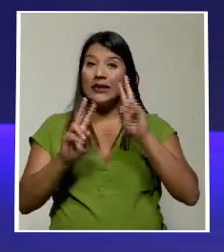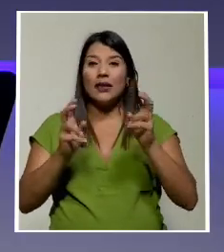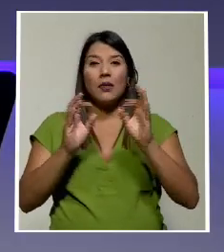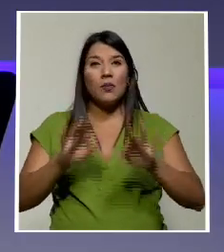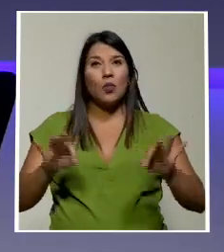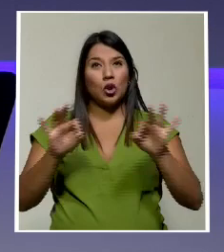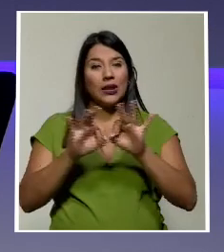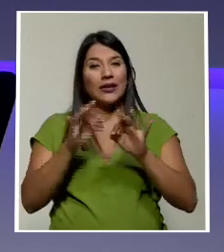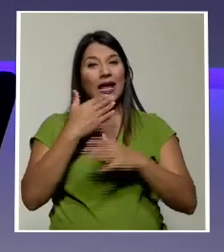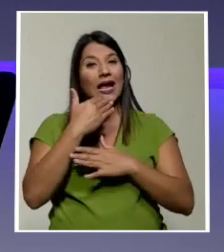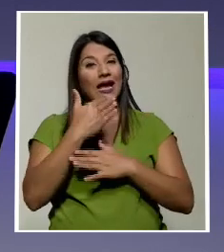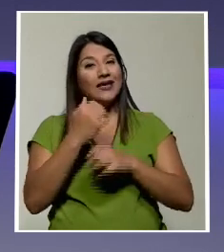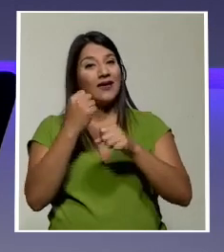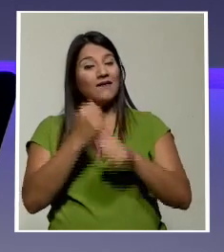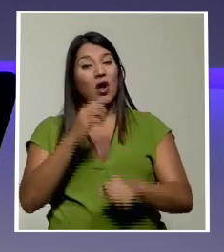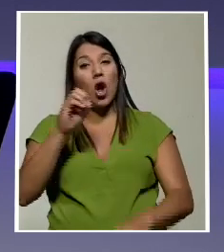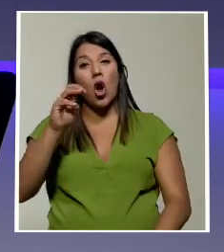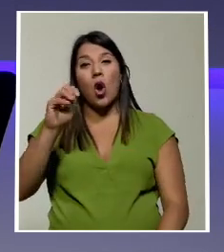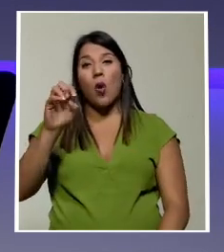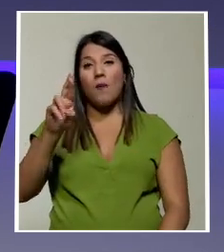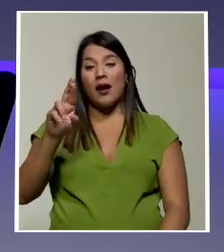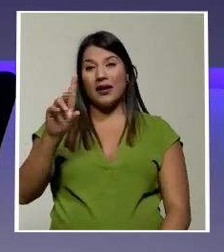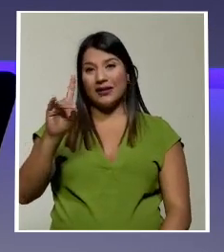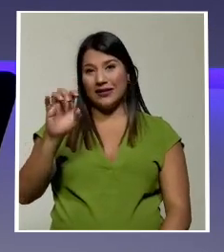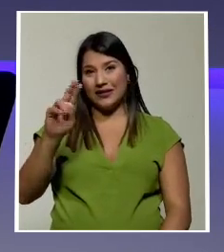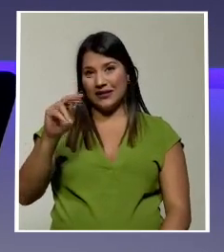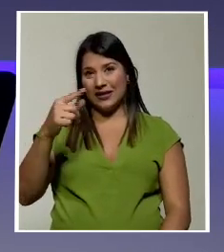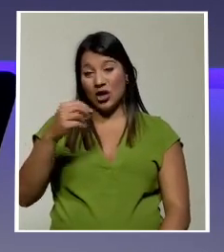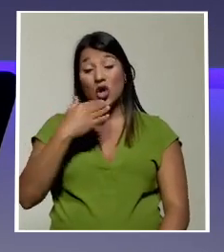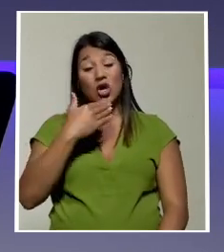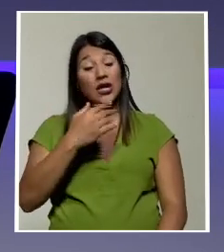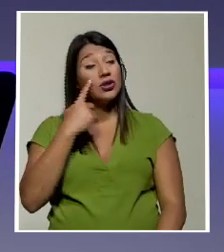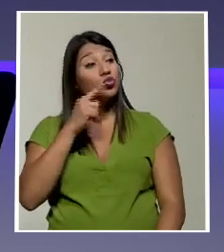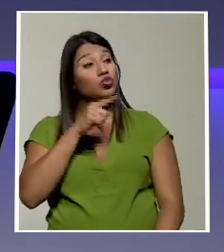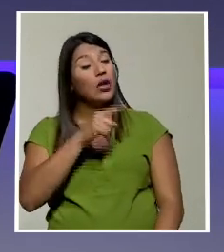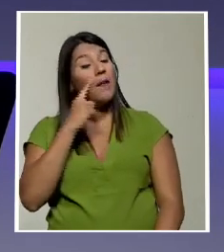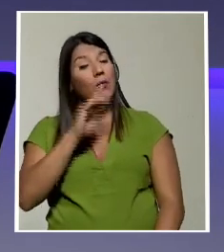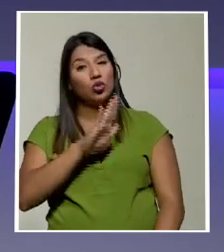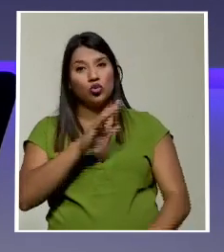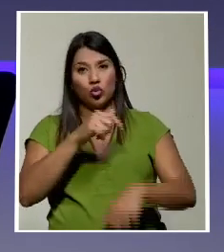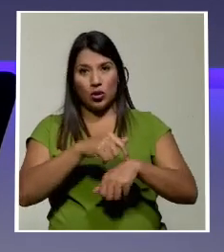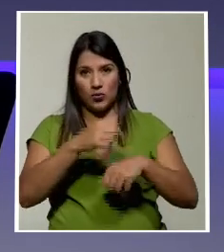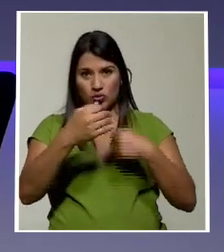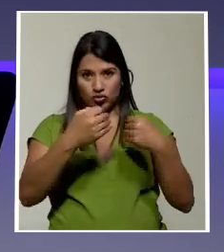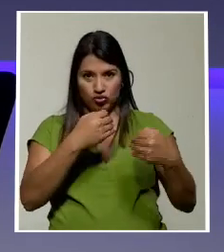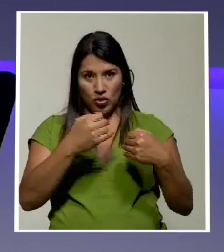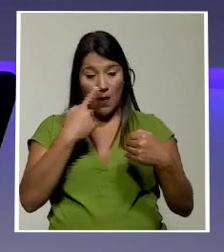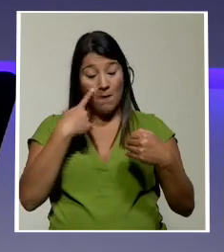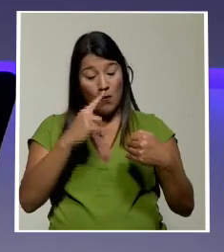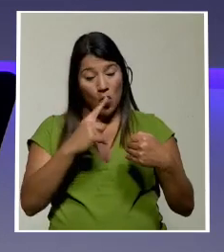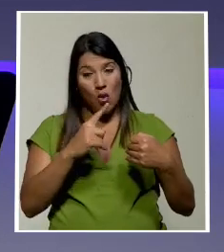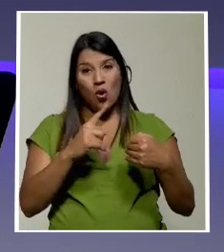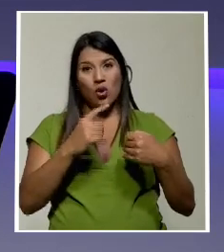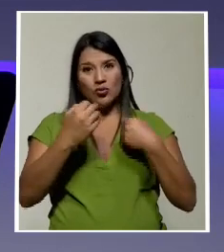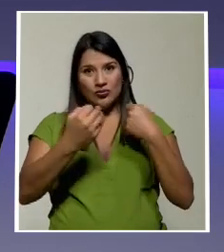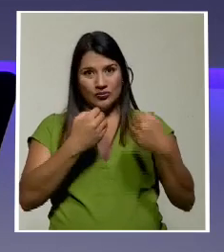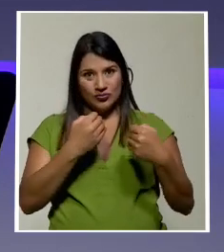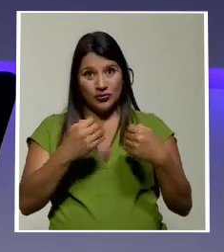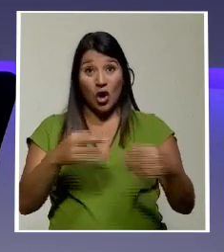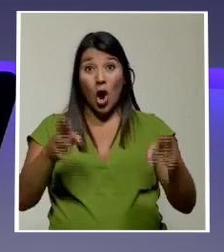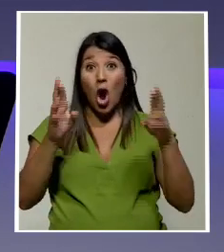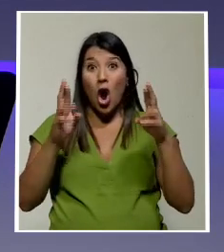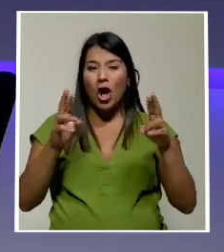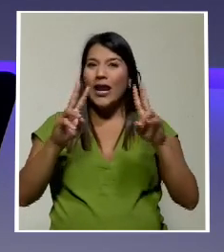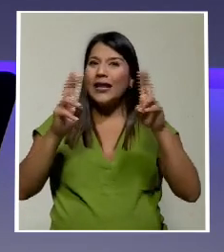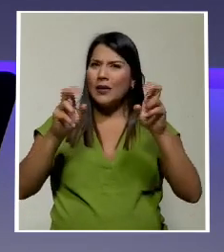Muchísimas gracias a la Fundación Amuardengo y a usted por dedicarnos este tiempo, por darnos las explicaciones. Ojalá que el